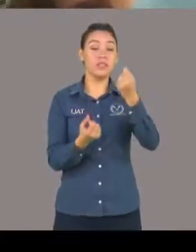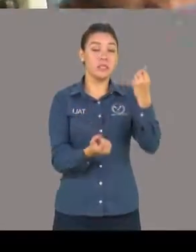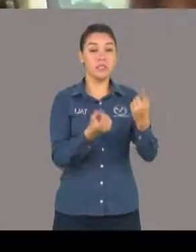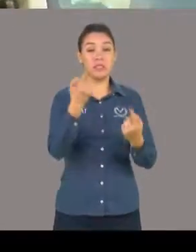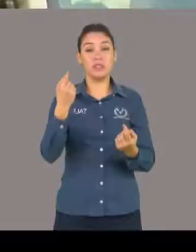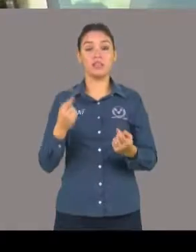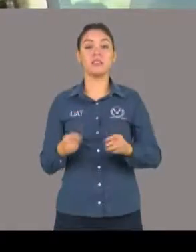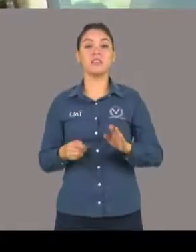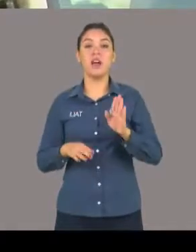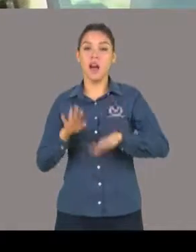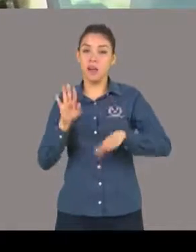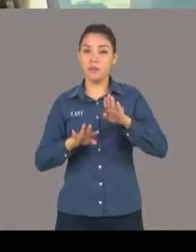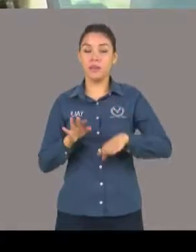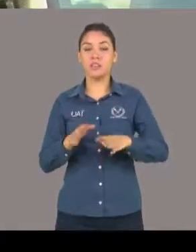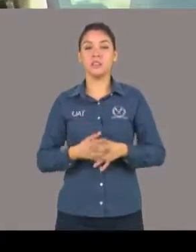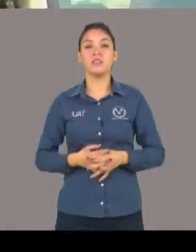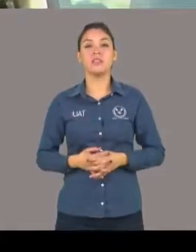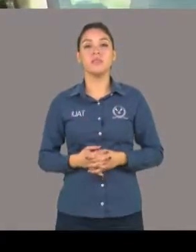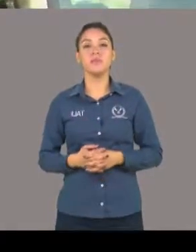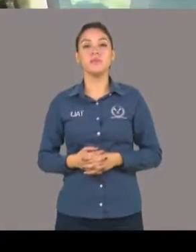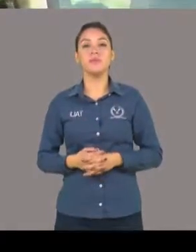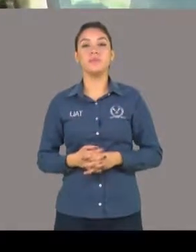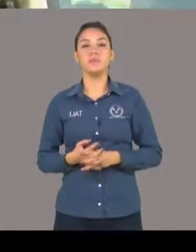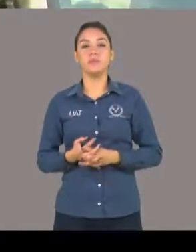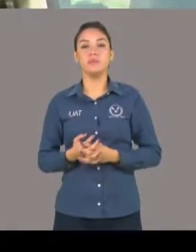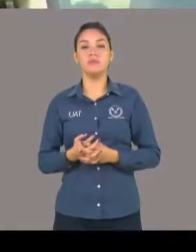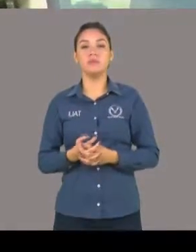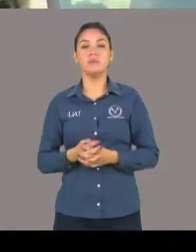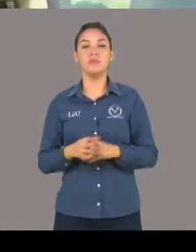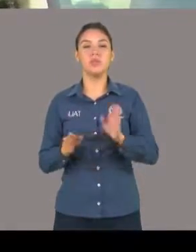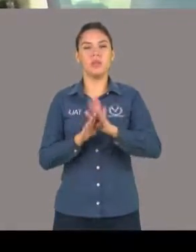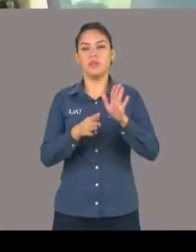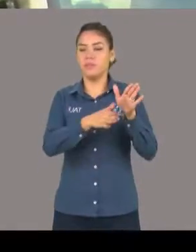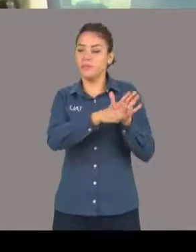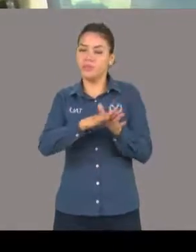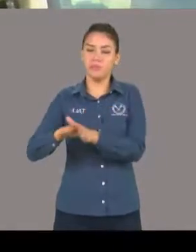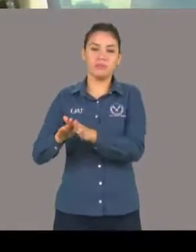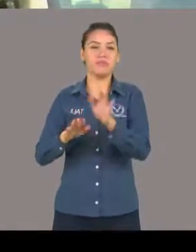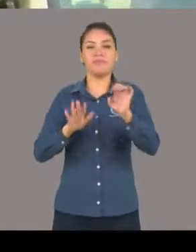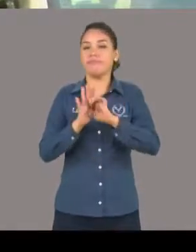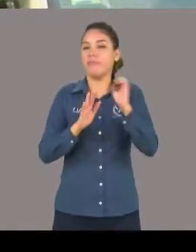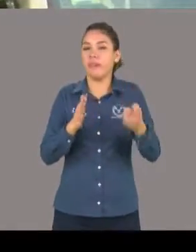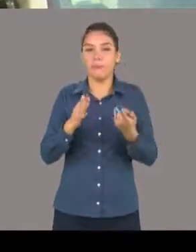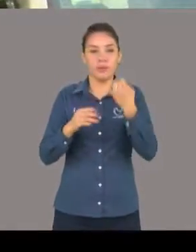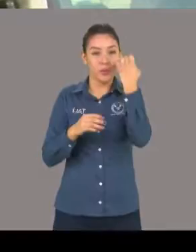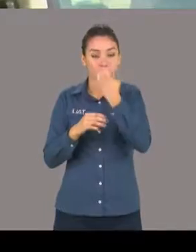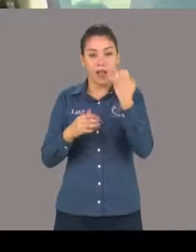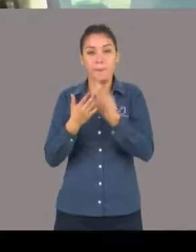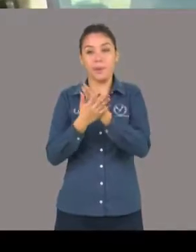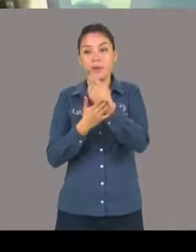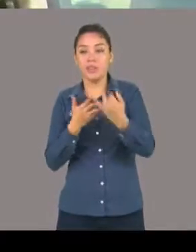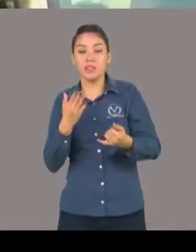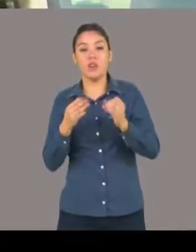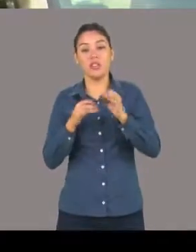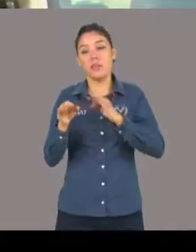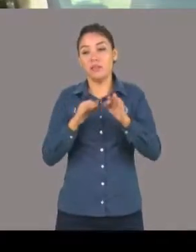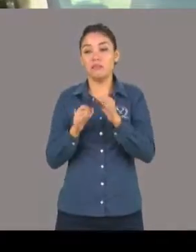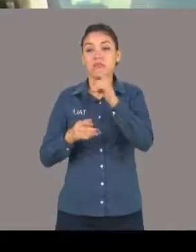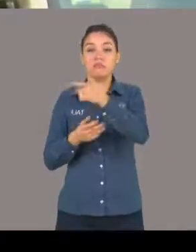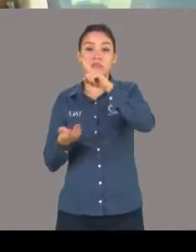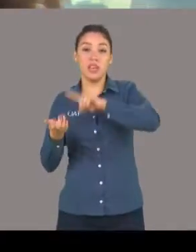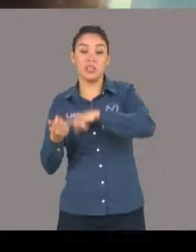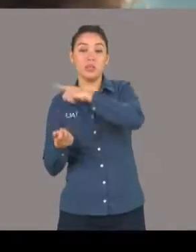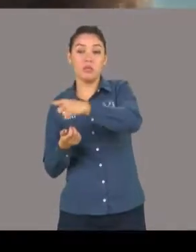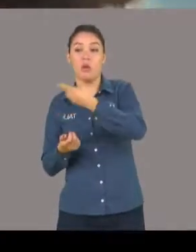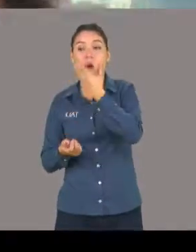Muchas de ellas pueden ser simplemente excluirlo de algún proyecto o de algún trabajo